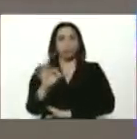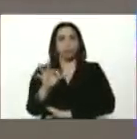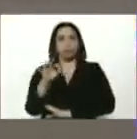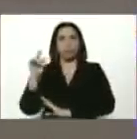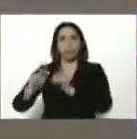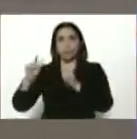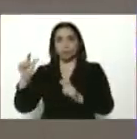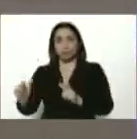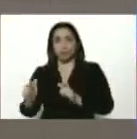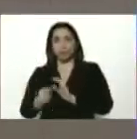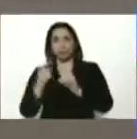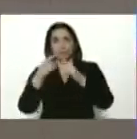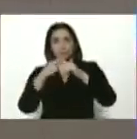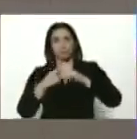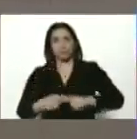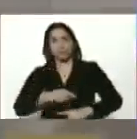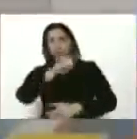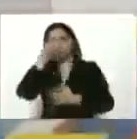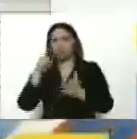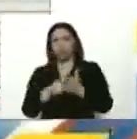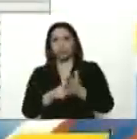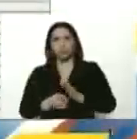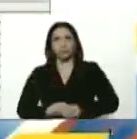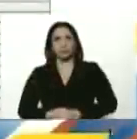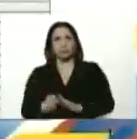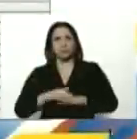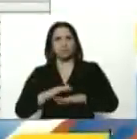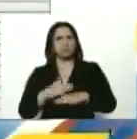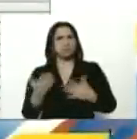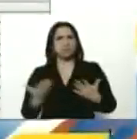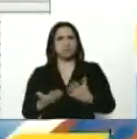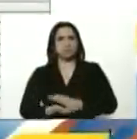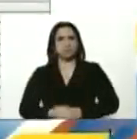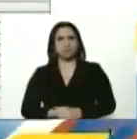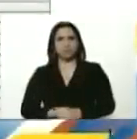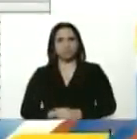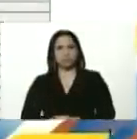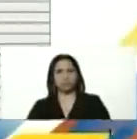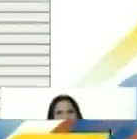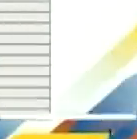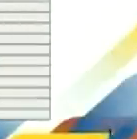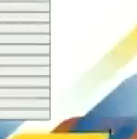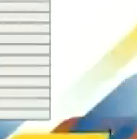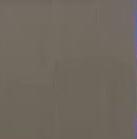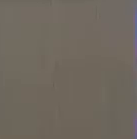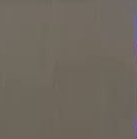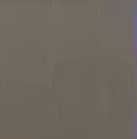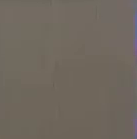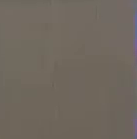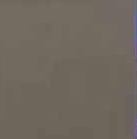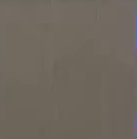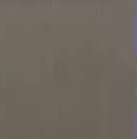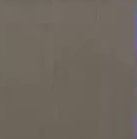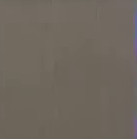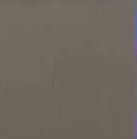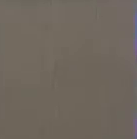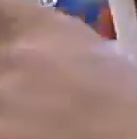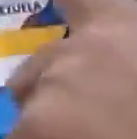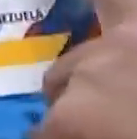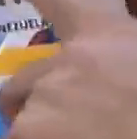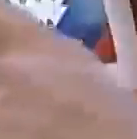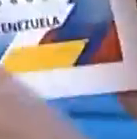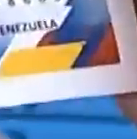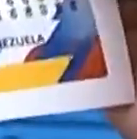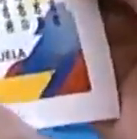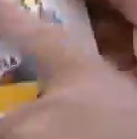74% del total de casos. ¿Por qué? Fíjense, aquí está una curva harto elocuente. Esta es,